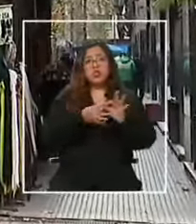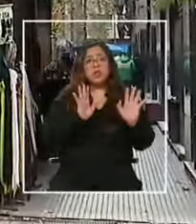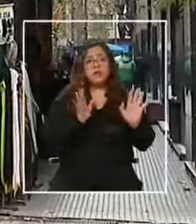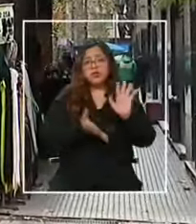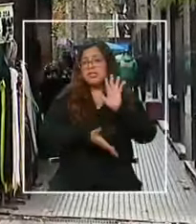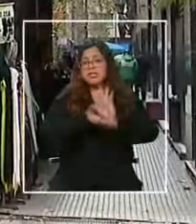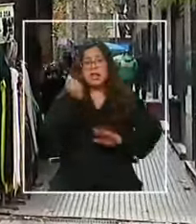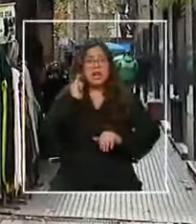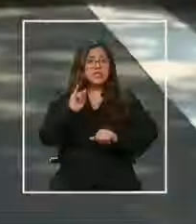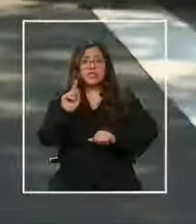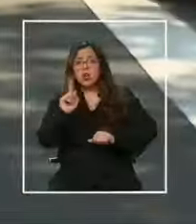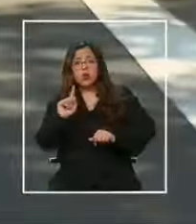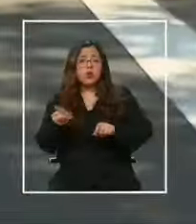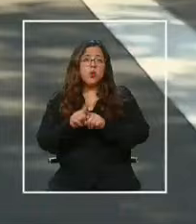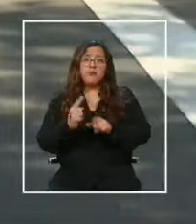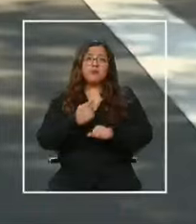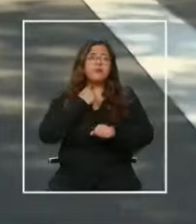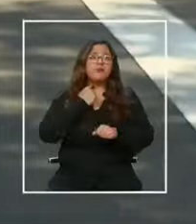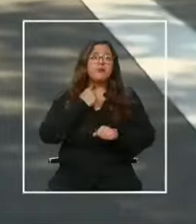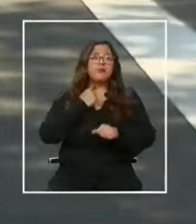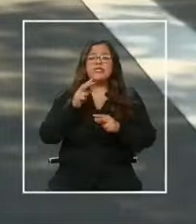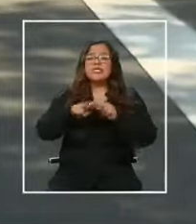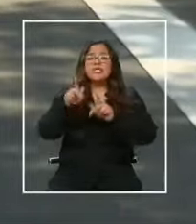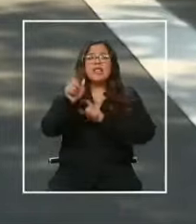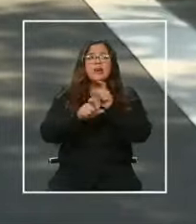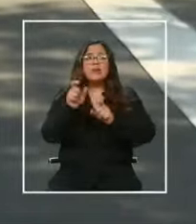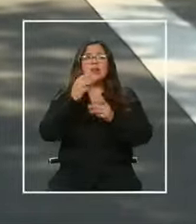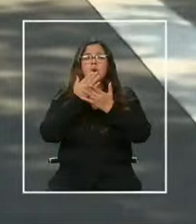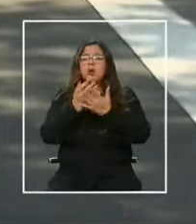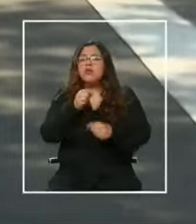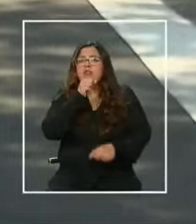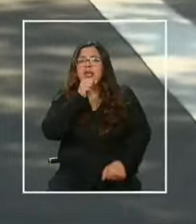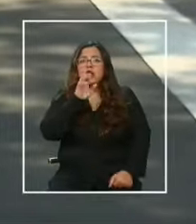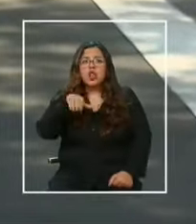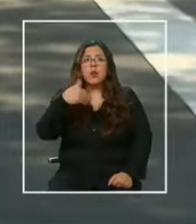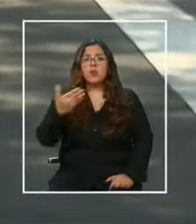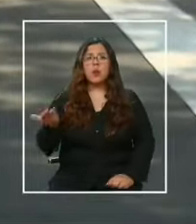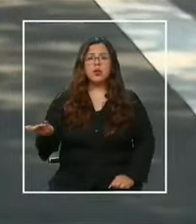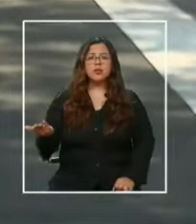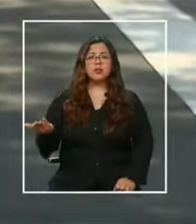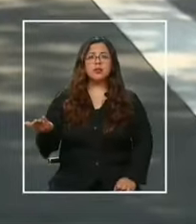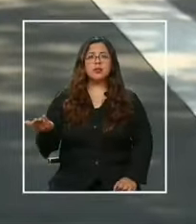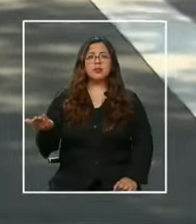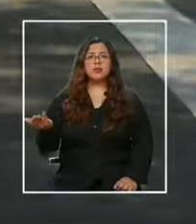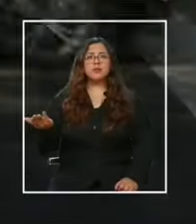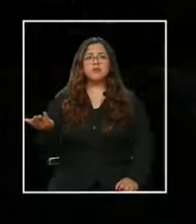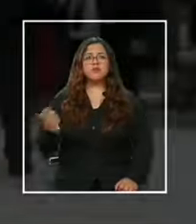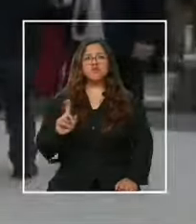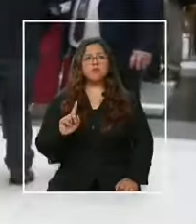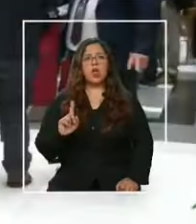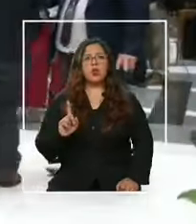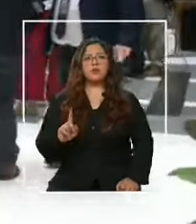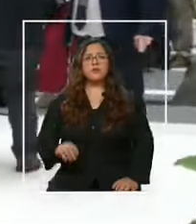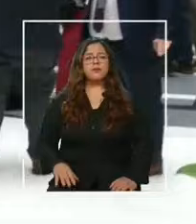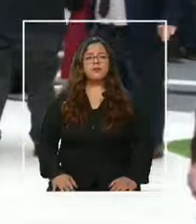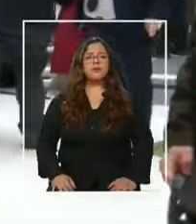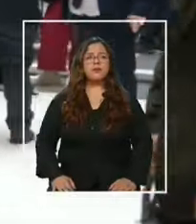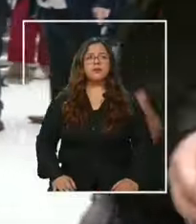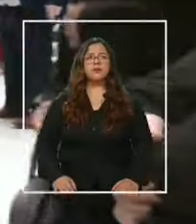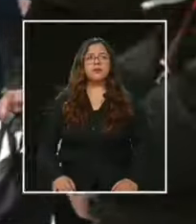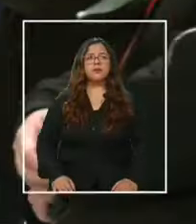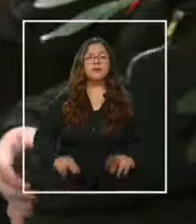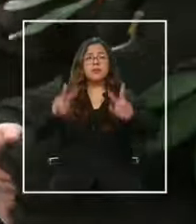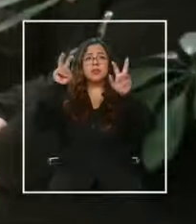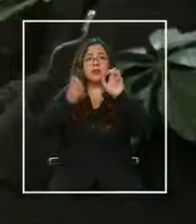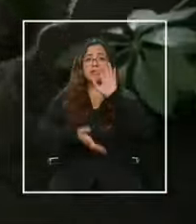lo saquen, siempre van a haber consecuencias. ¿Qué hacen esa pobre gente cuando viejito? Así que no, no. El